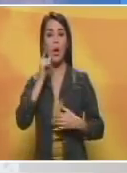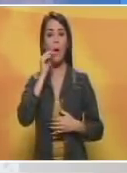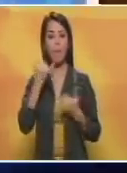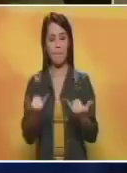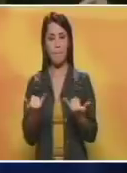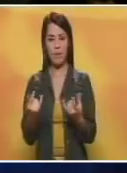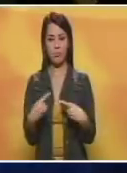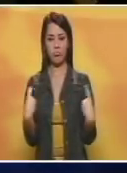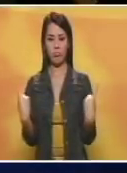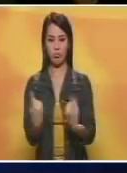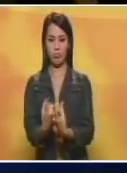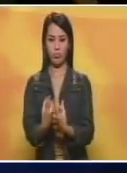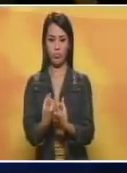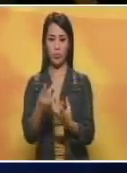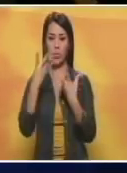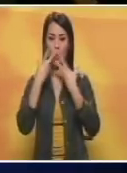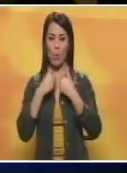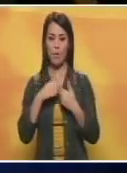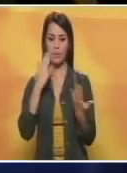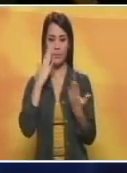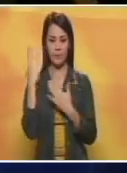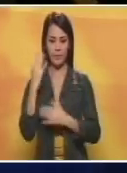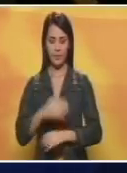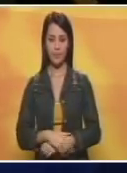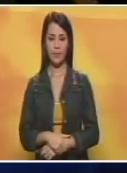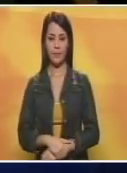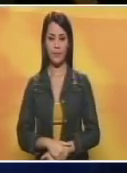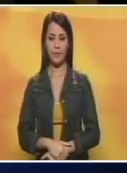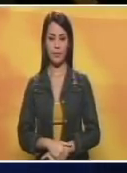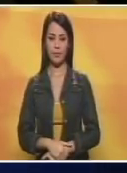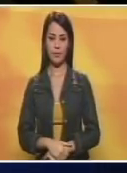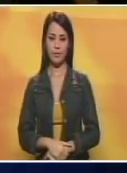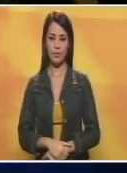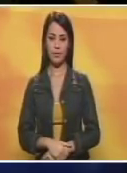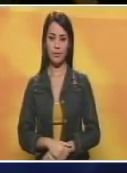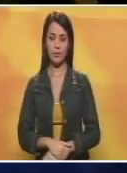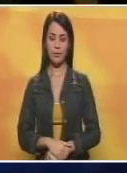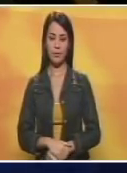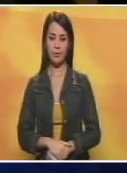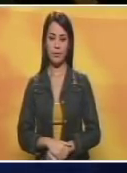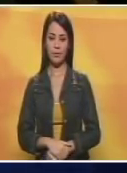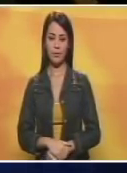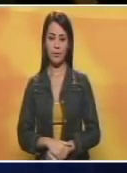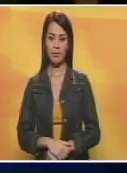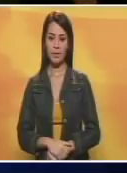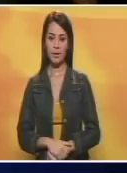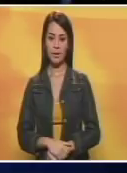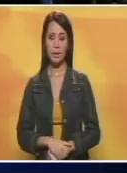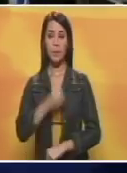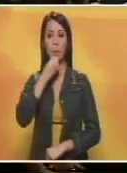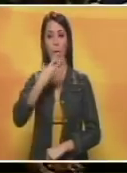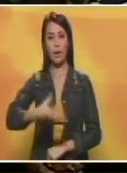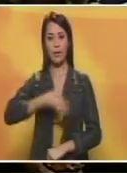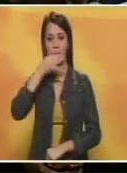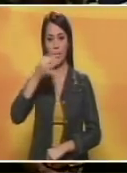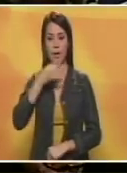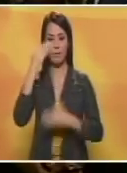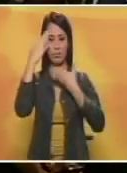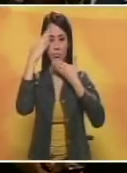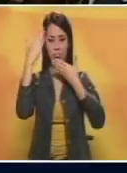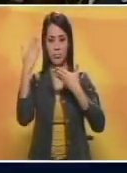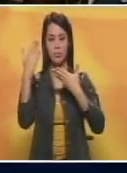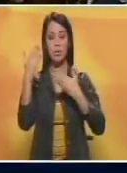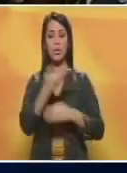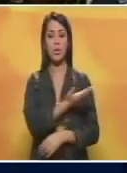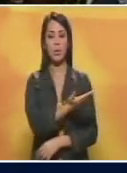en vivo desde el palacio federal legislativo y nos amplía adelante manuel discutamos así es que realice muy buenas tardes saludos a todos